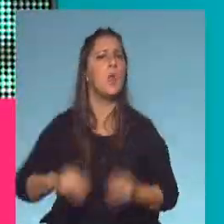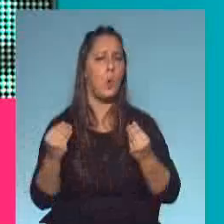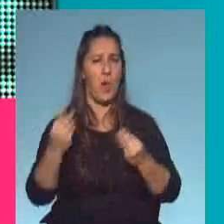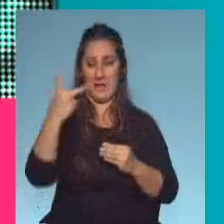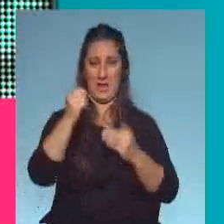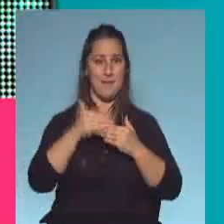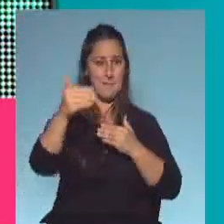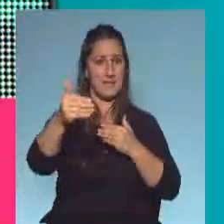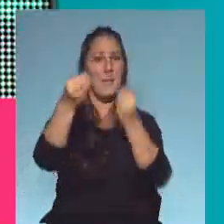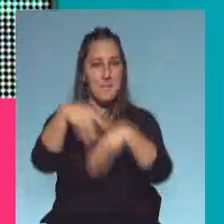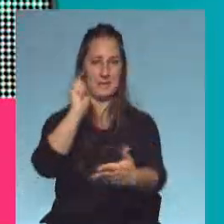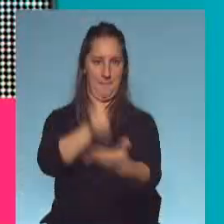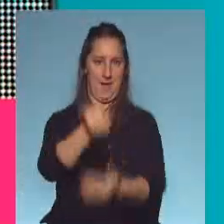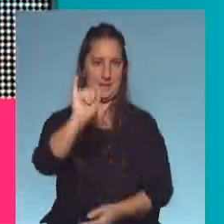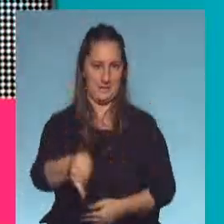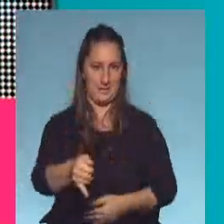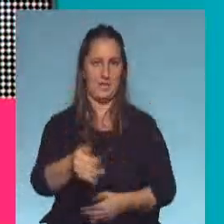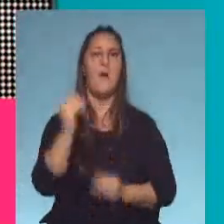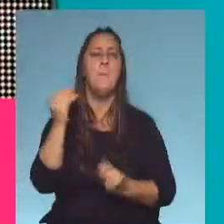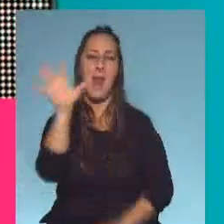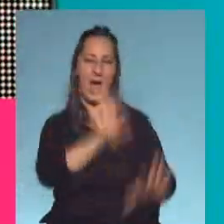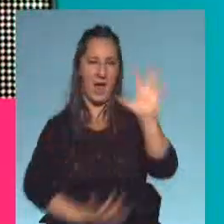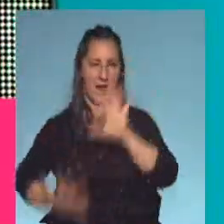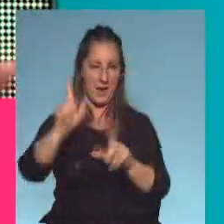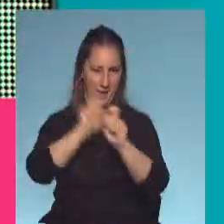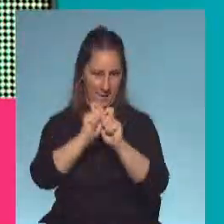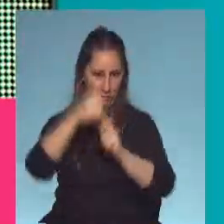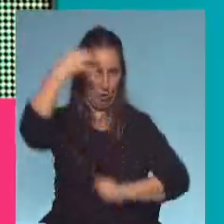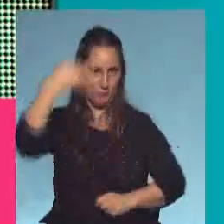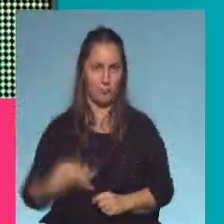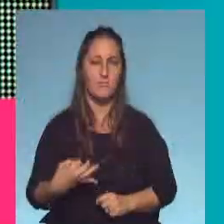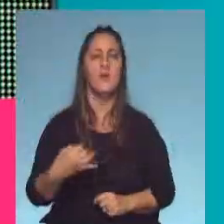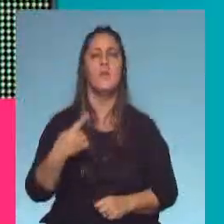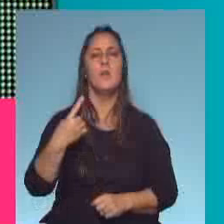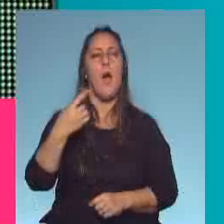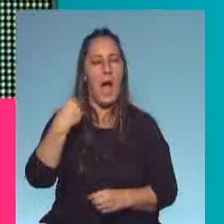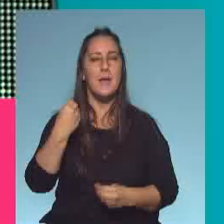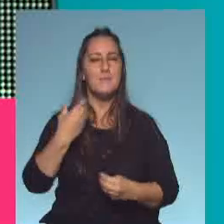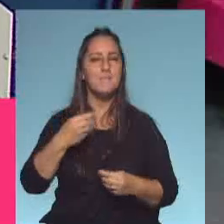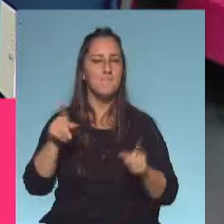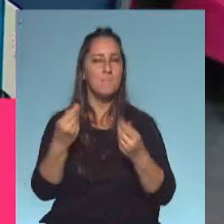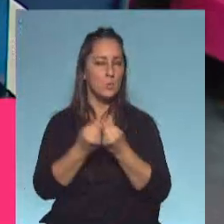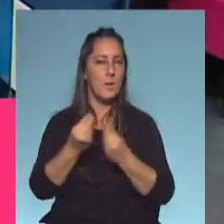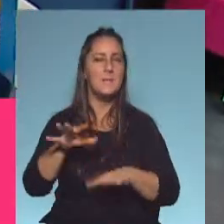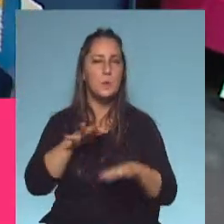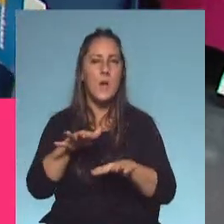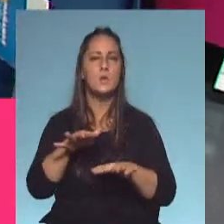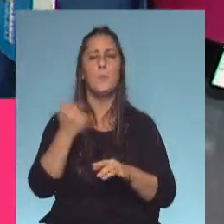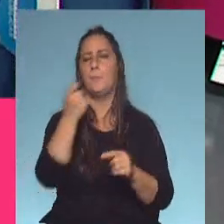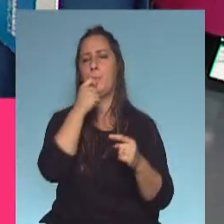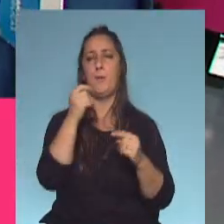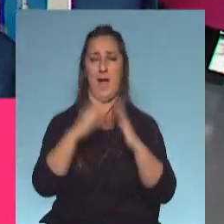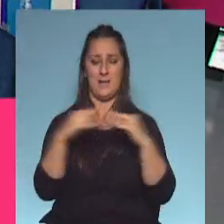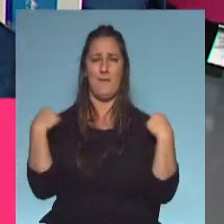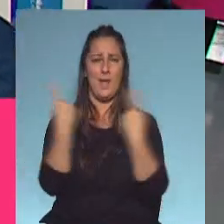gracia. Especialmente son para refacción. O sea, pasa en muchos casos que por ahí hay una habitación en